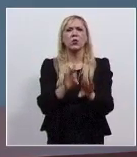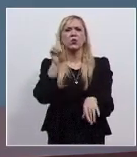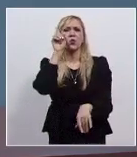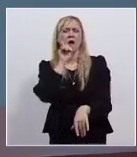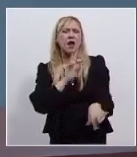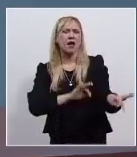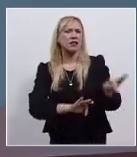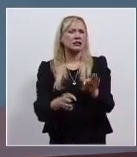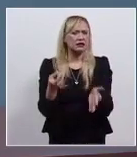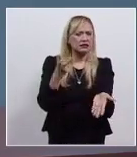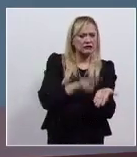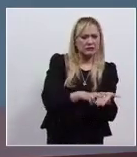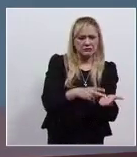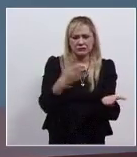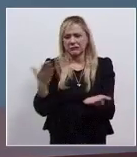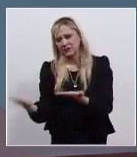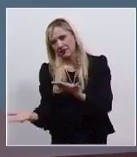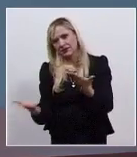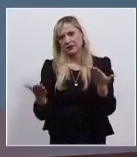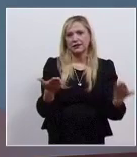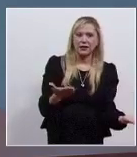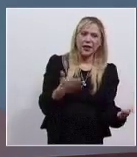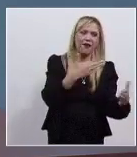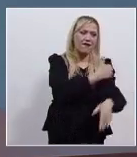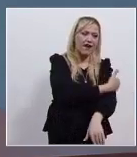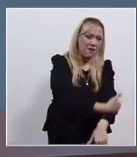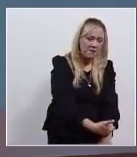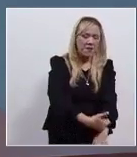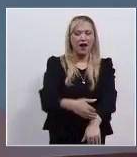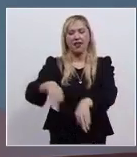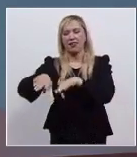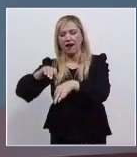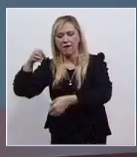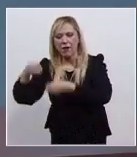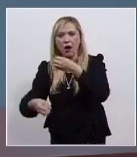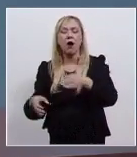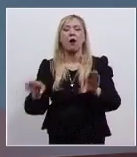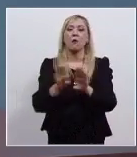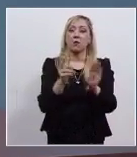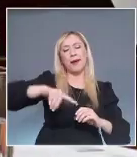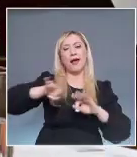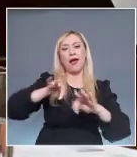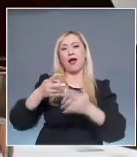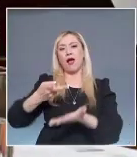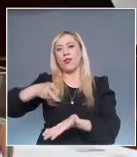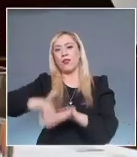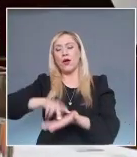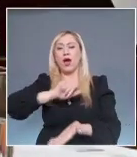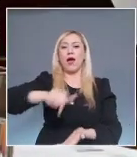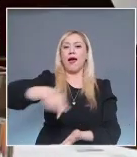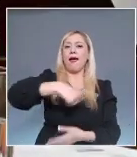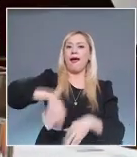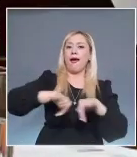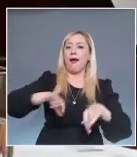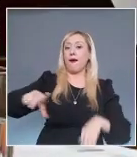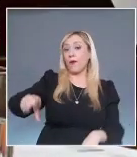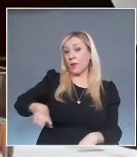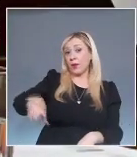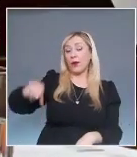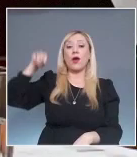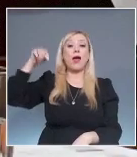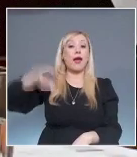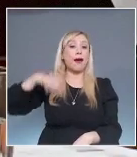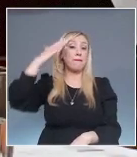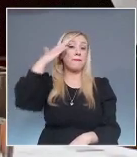de las mujeres y los retos para visibilizar el trabajo de cuidados. En Mérida, Yucatán, se realiza el